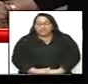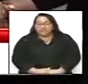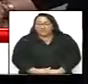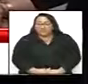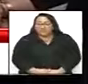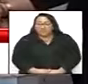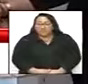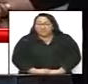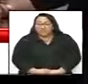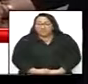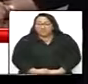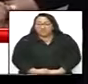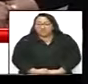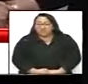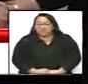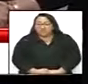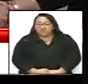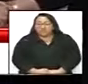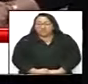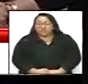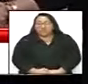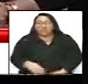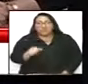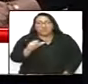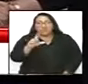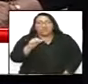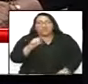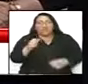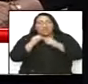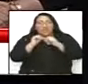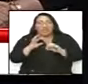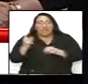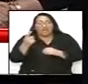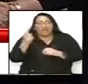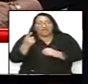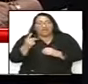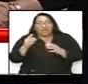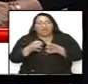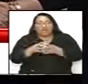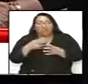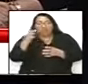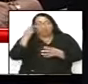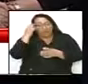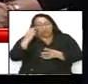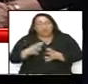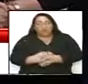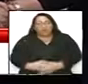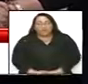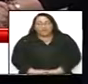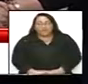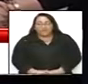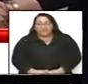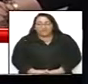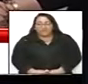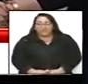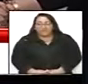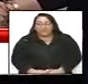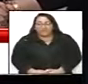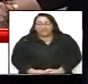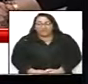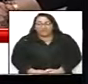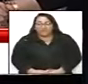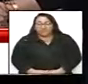Y entre ellas la congresista Luz Salgado, que es secretaria general de nuestro partido político Fuerza Popular.